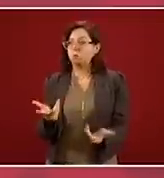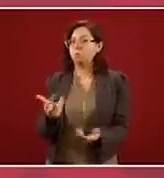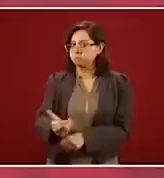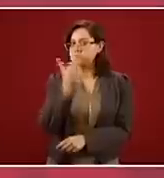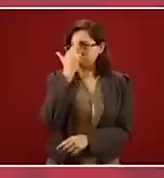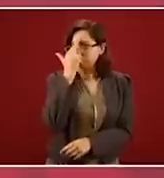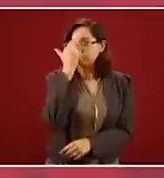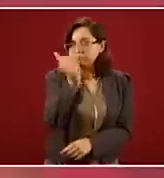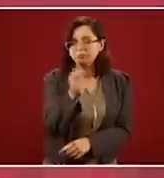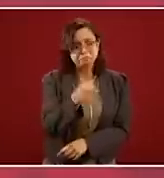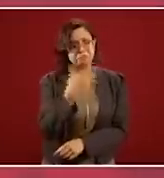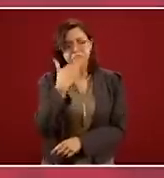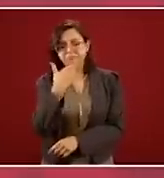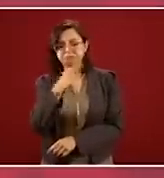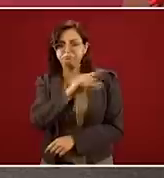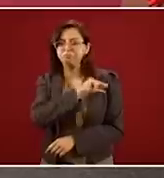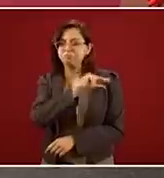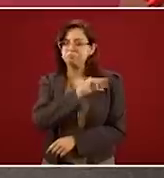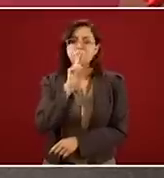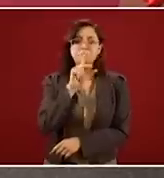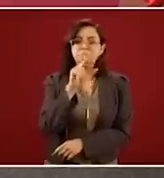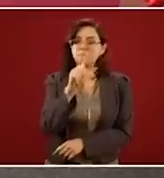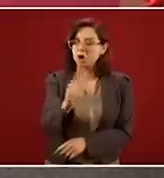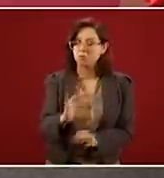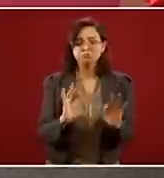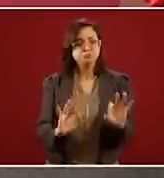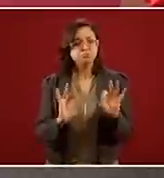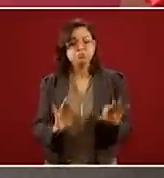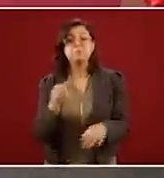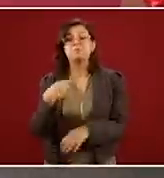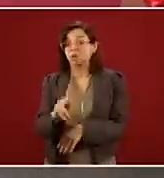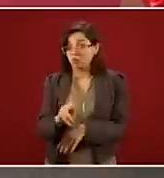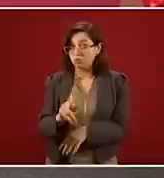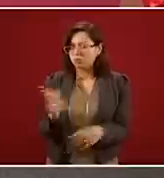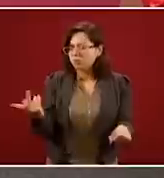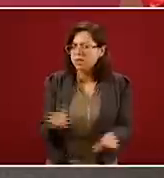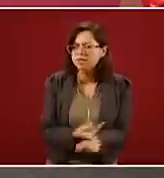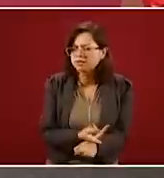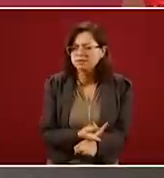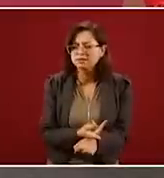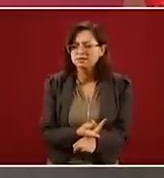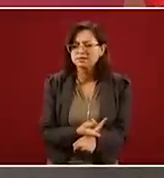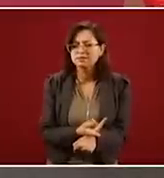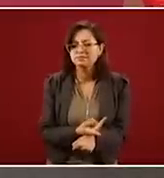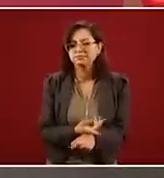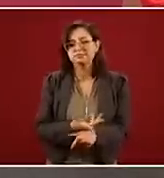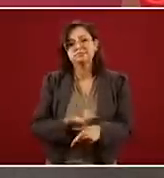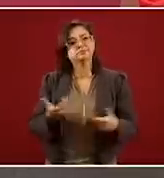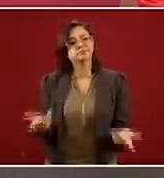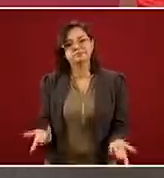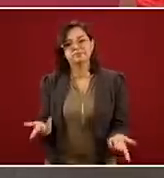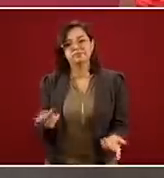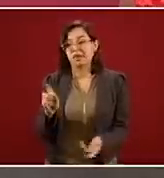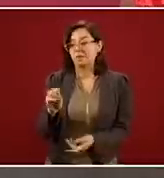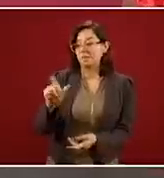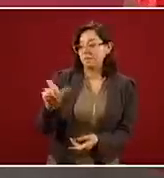de que esa es la vía. Pero ¿qué sucedió? que tanto en el caso de Pemex como en